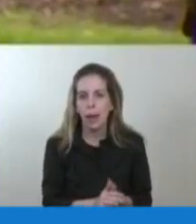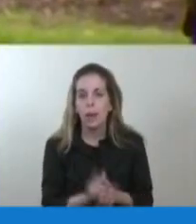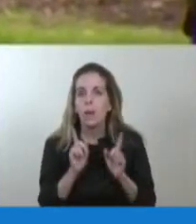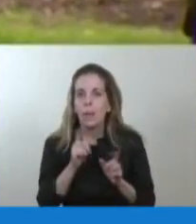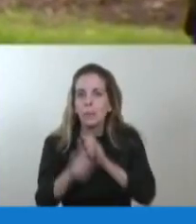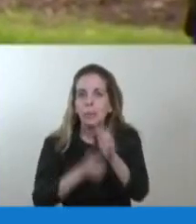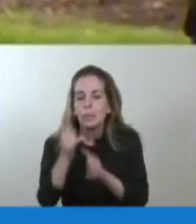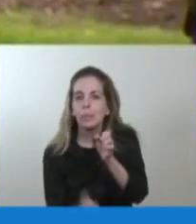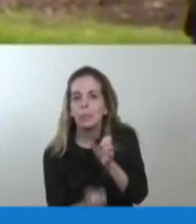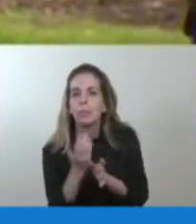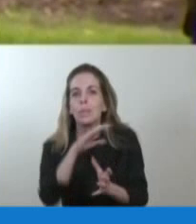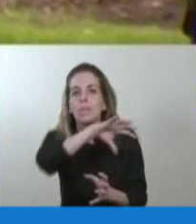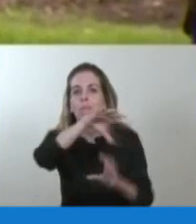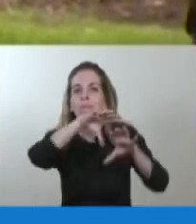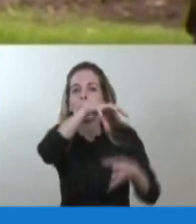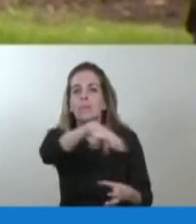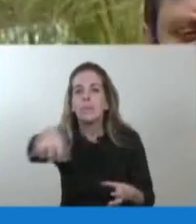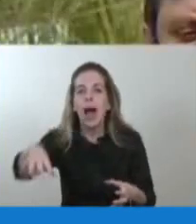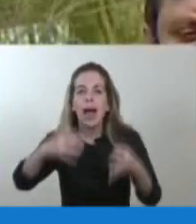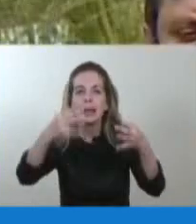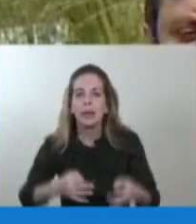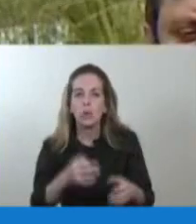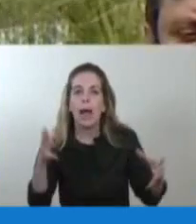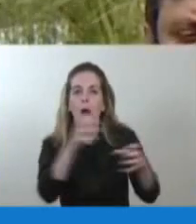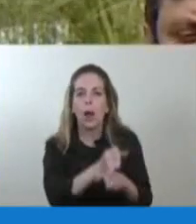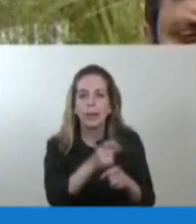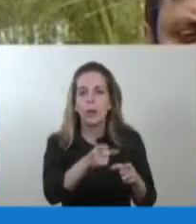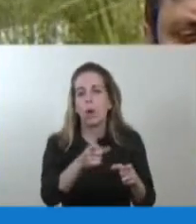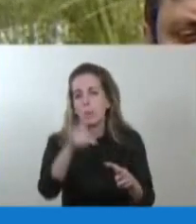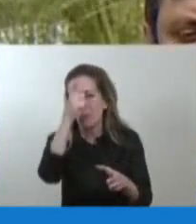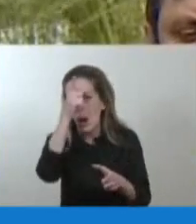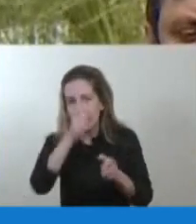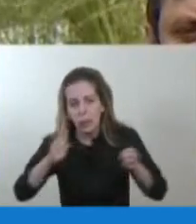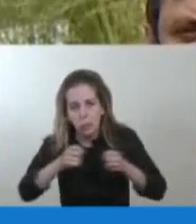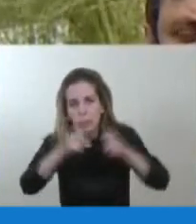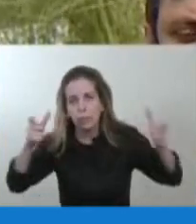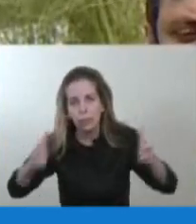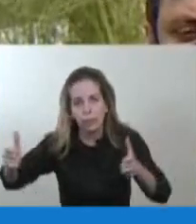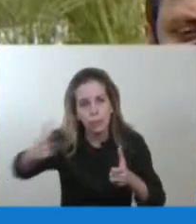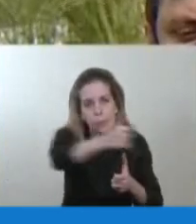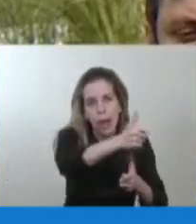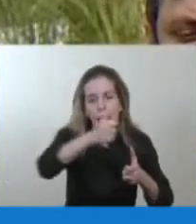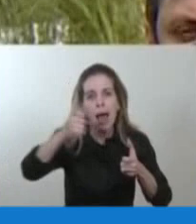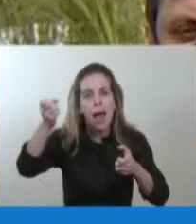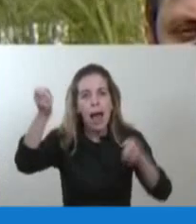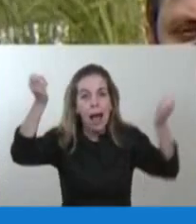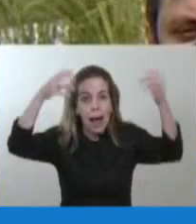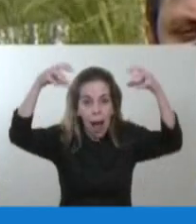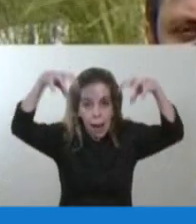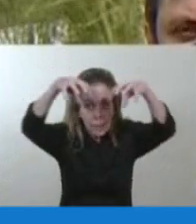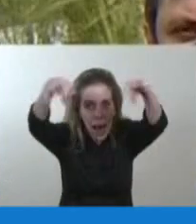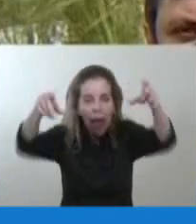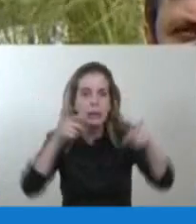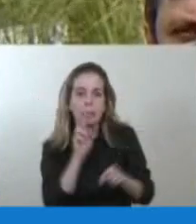paradas seguras el tema del despliegue de las fuerzas federales en el gran buenos aires- el hecho de las cámaras para poder cuidar de las